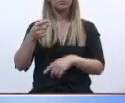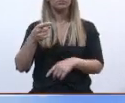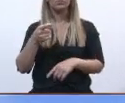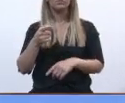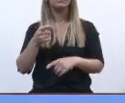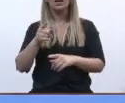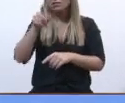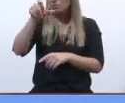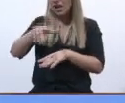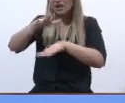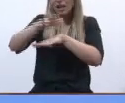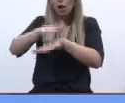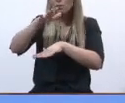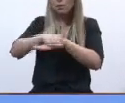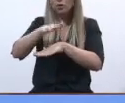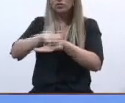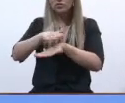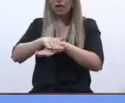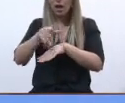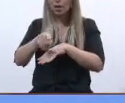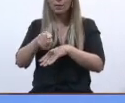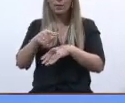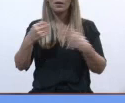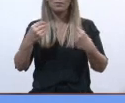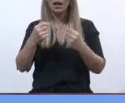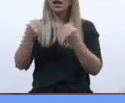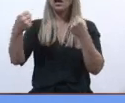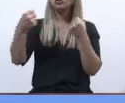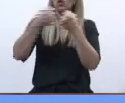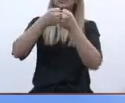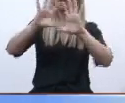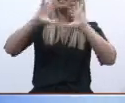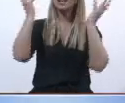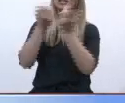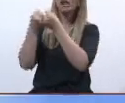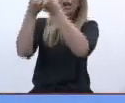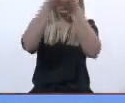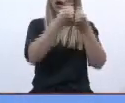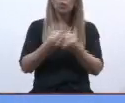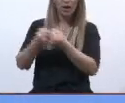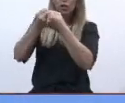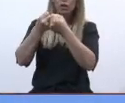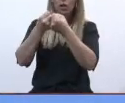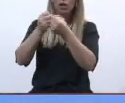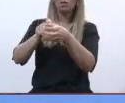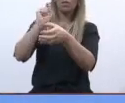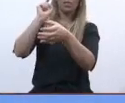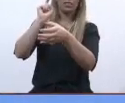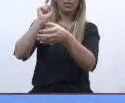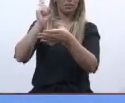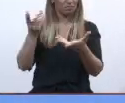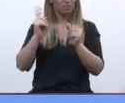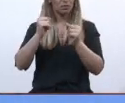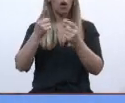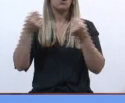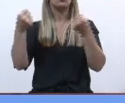la posibilidad de salirse total o parcialmente de una convención internacional, como en este caso la Convención Internacional